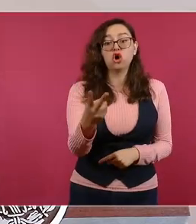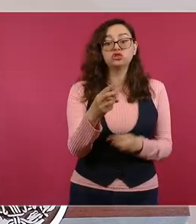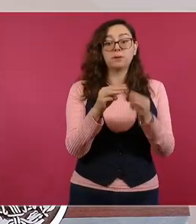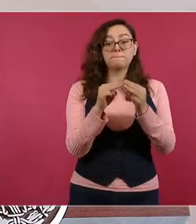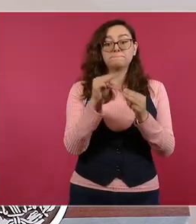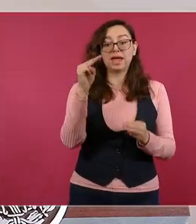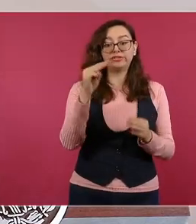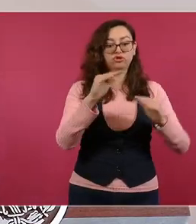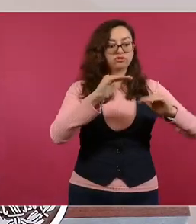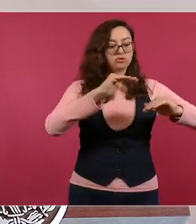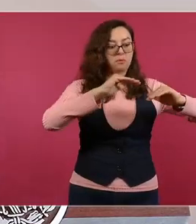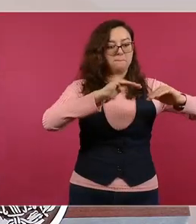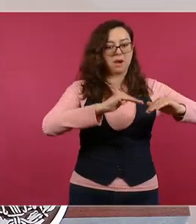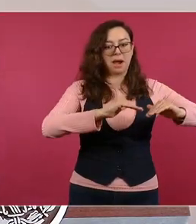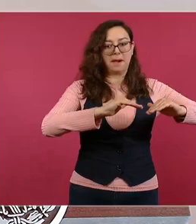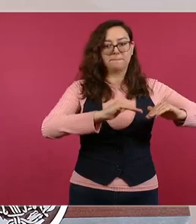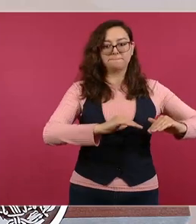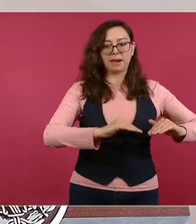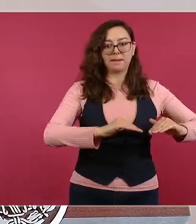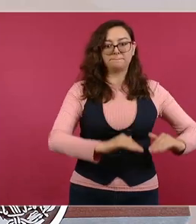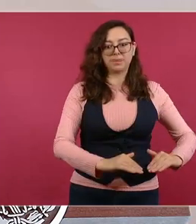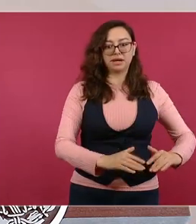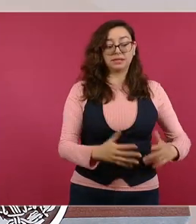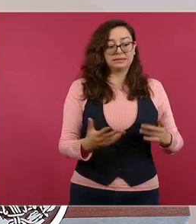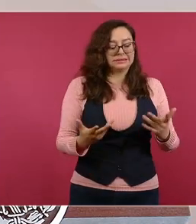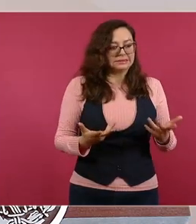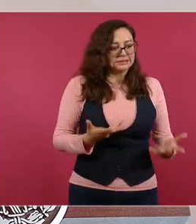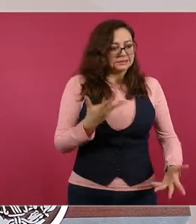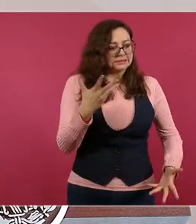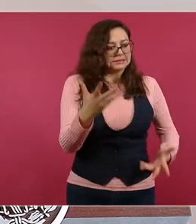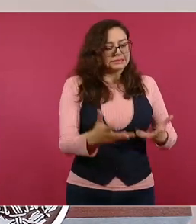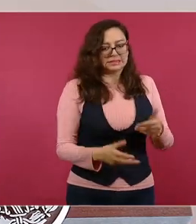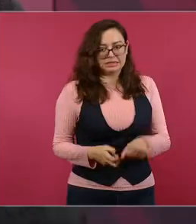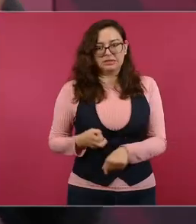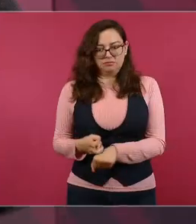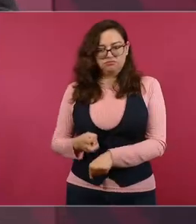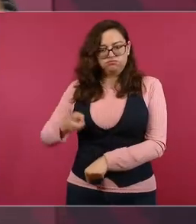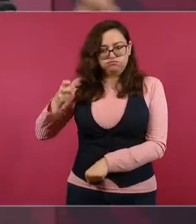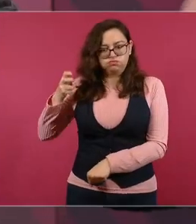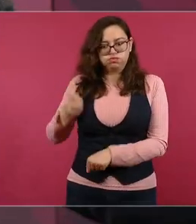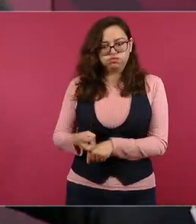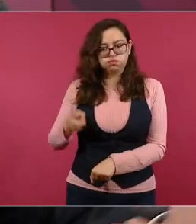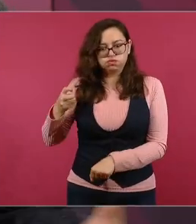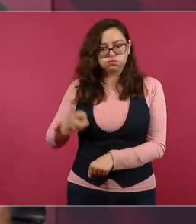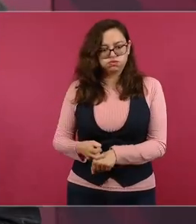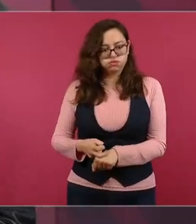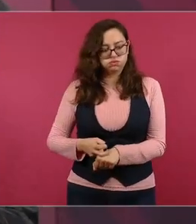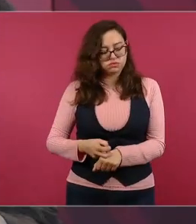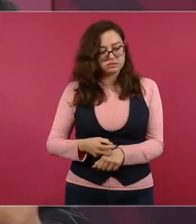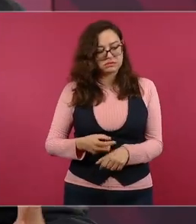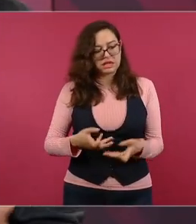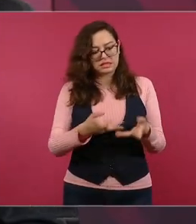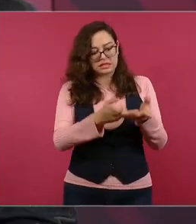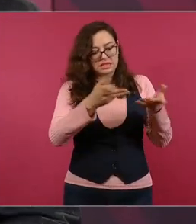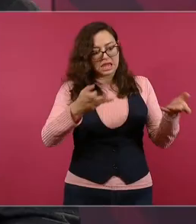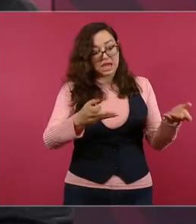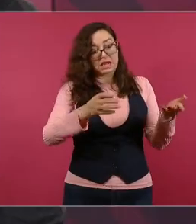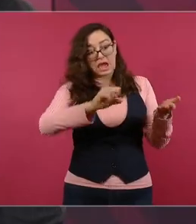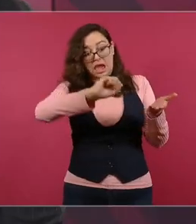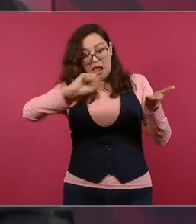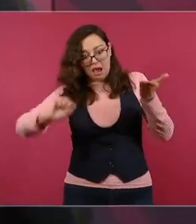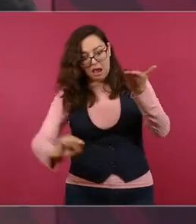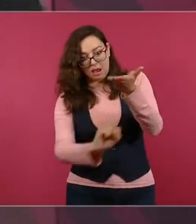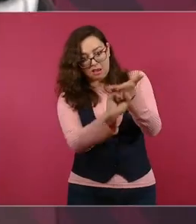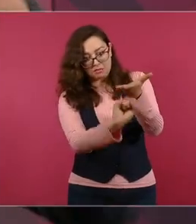Met tuvimos que inyectarle concreto a toda la cimentación